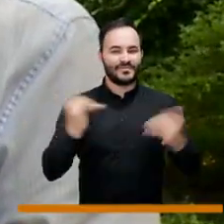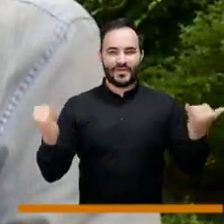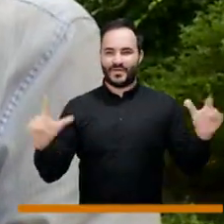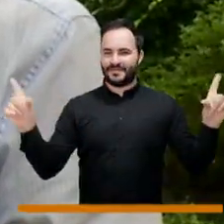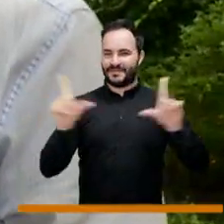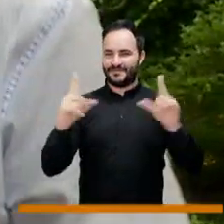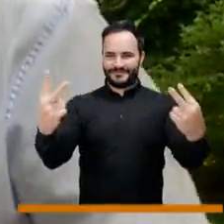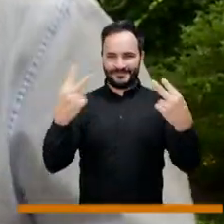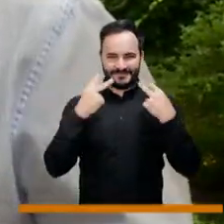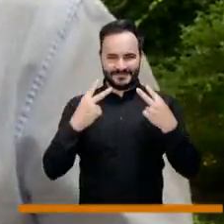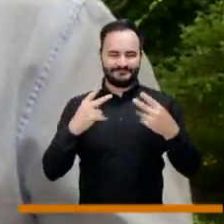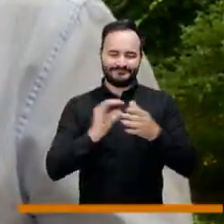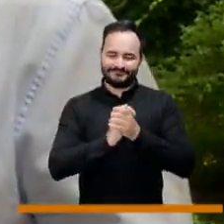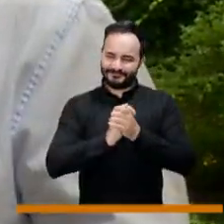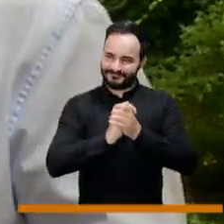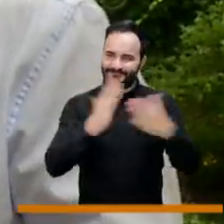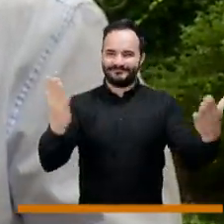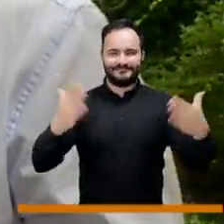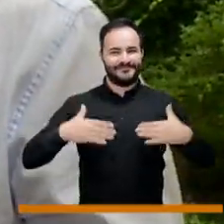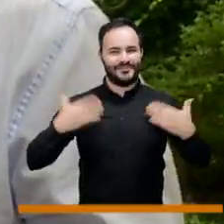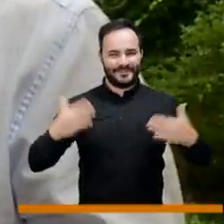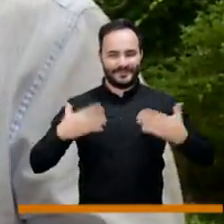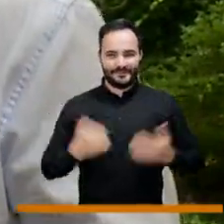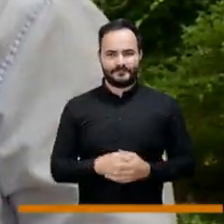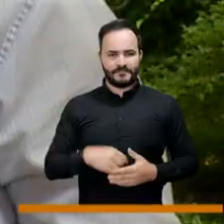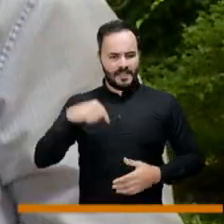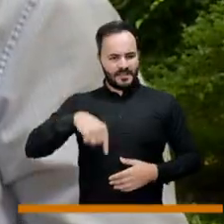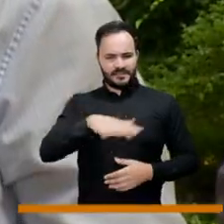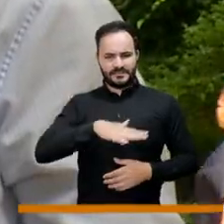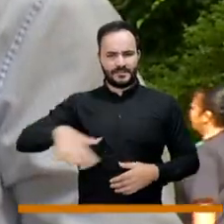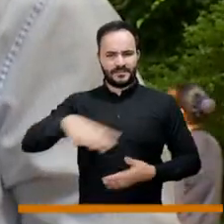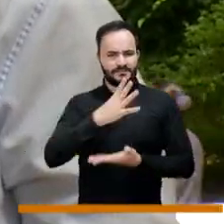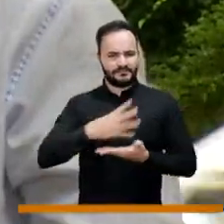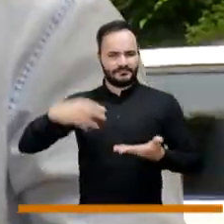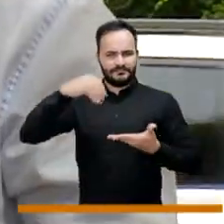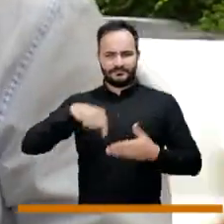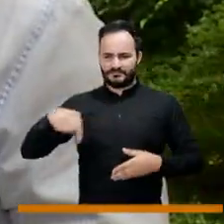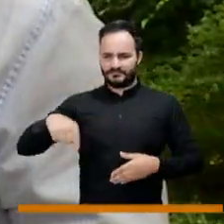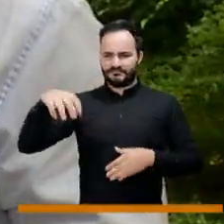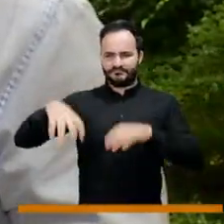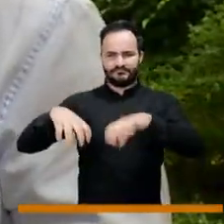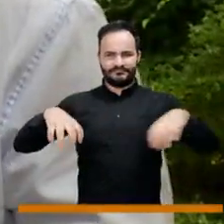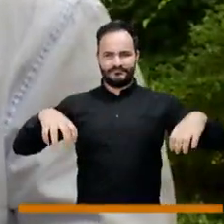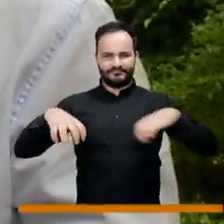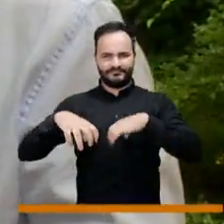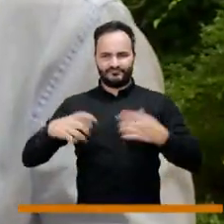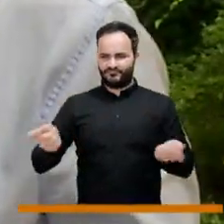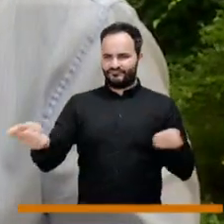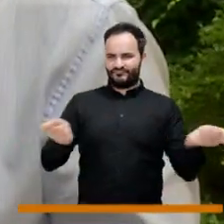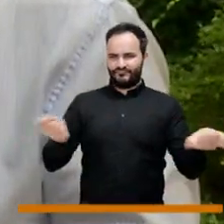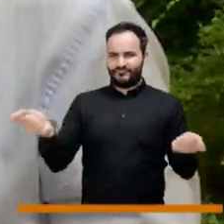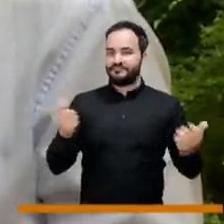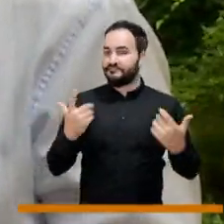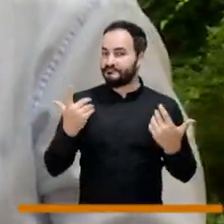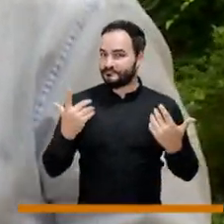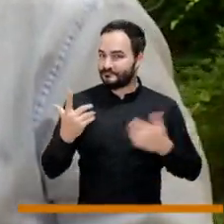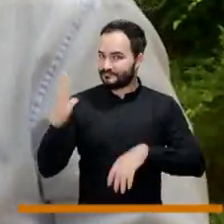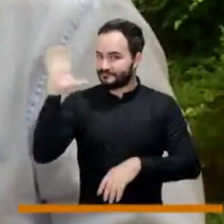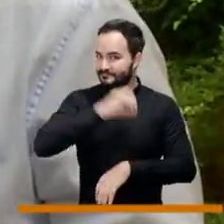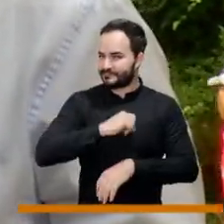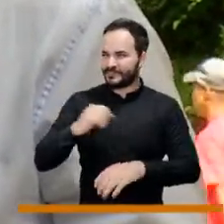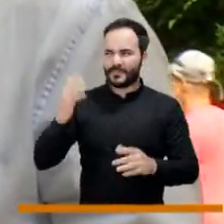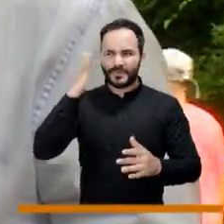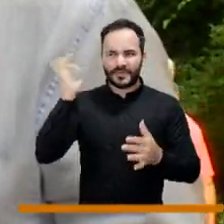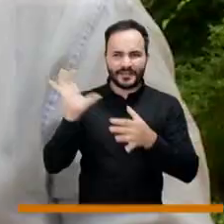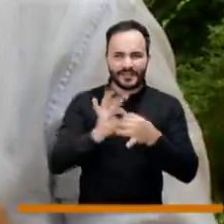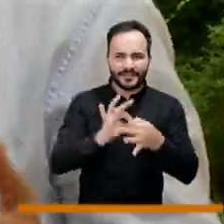este espacio. Hoy queríamos utilizar este espacio porque estamos en una época muy importante para el país, en el cual se va a definir el